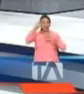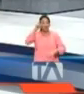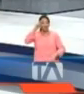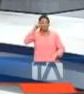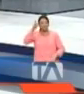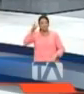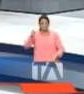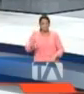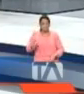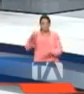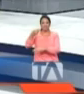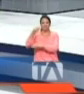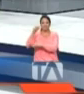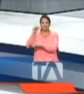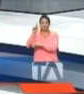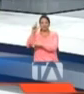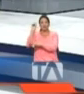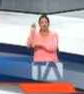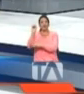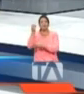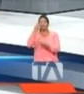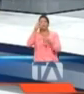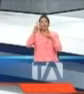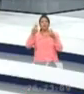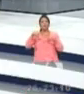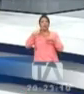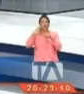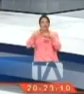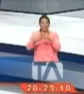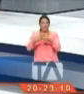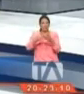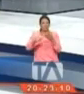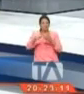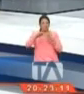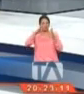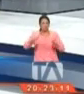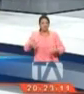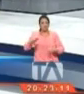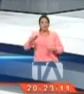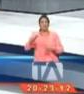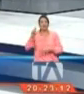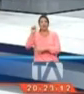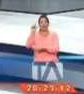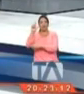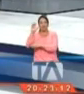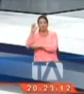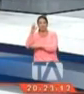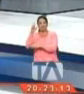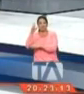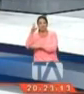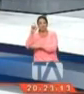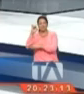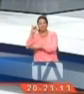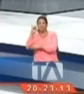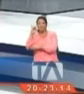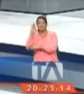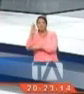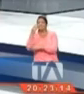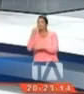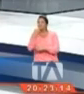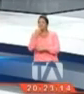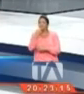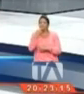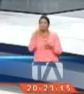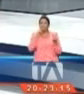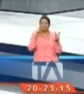Galo Chiriboga habló sobre el caso del exministro Alexei Mosquera, acusado de presuntamente recibir $1,000,000 de